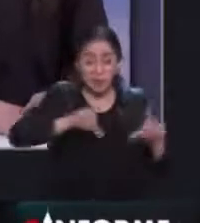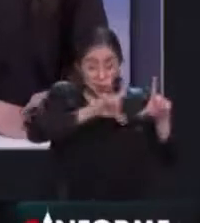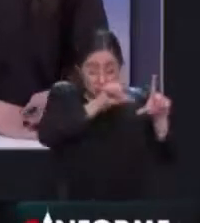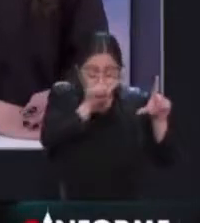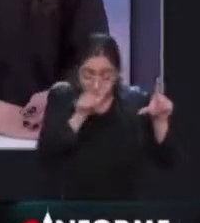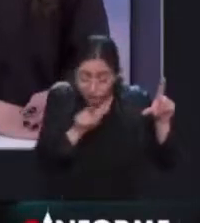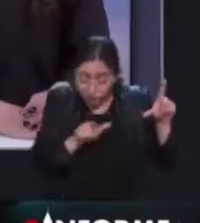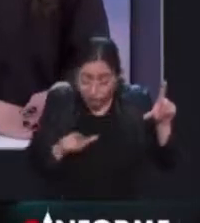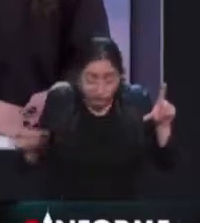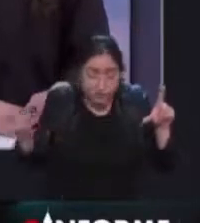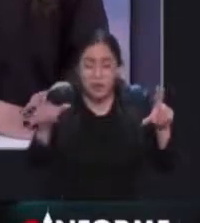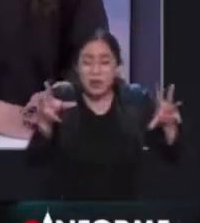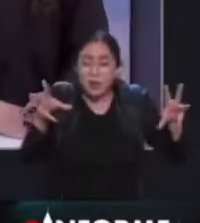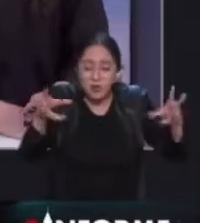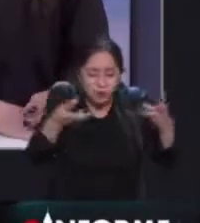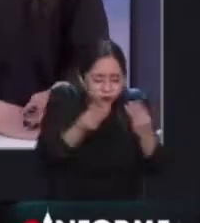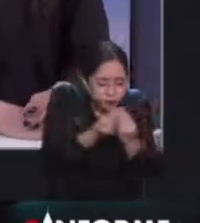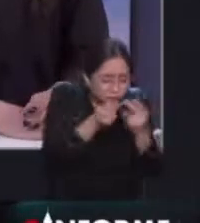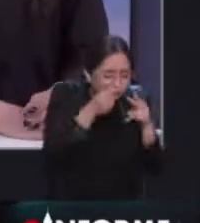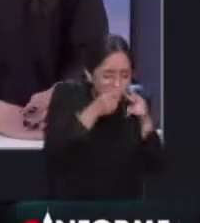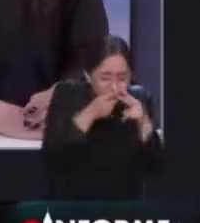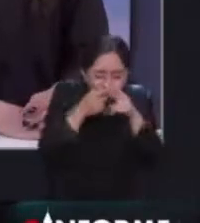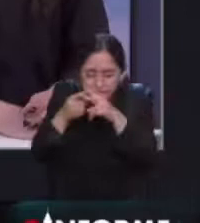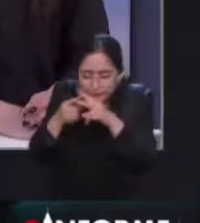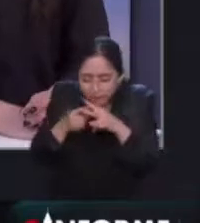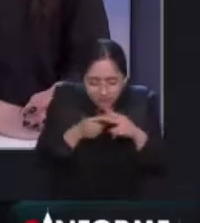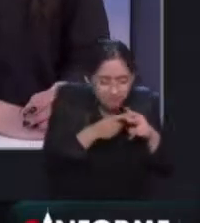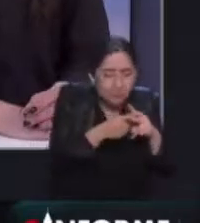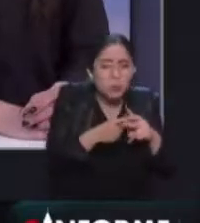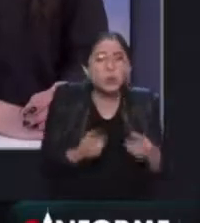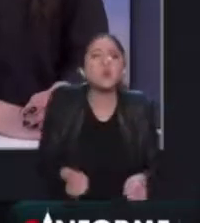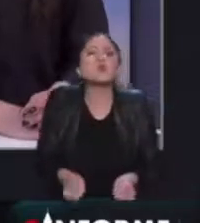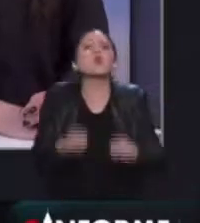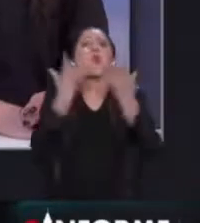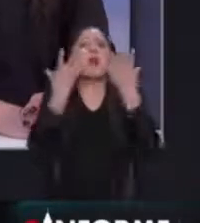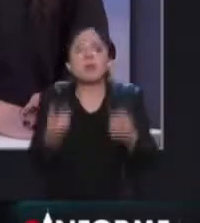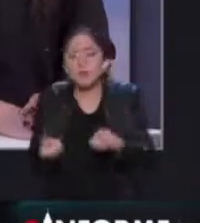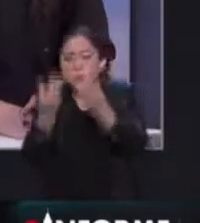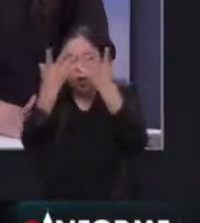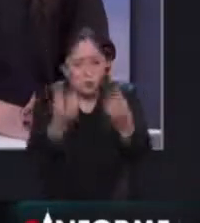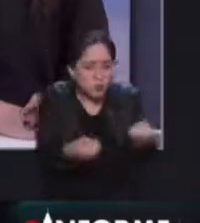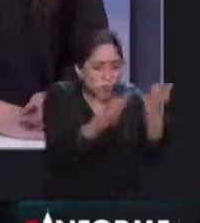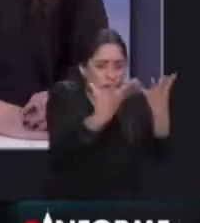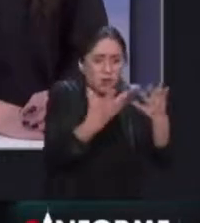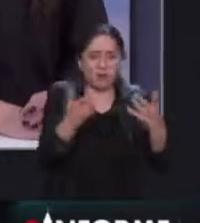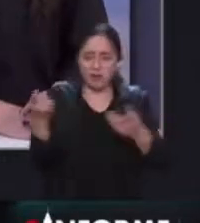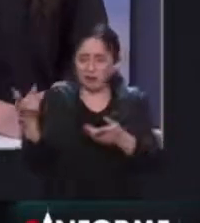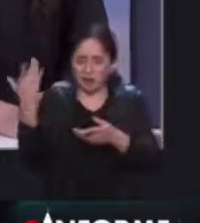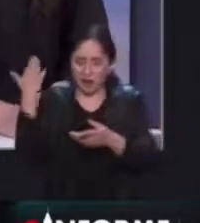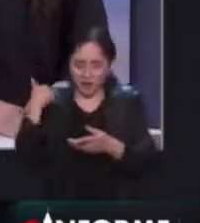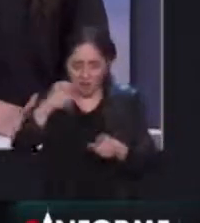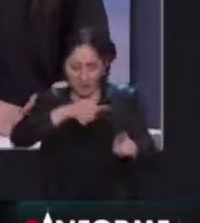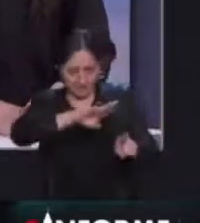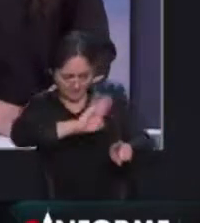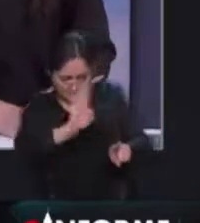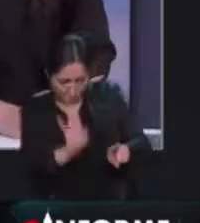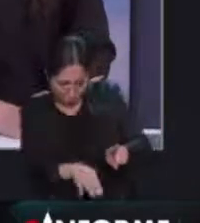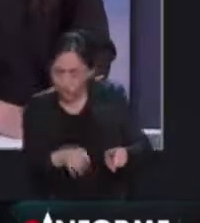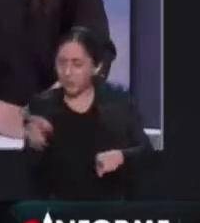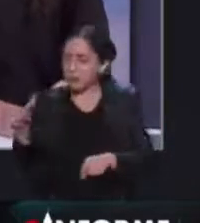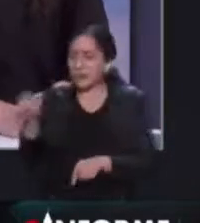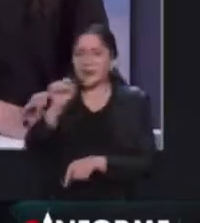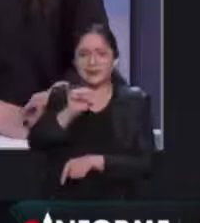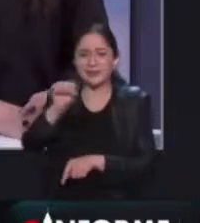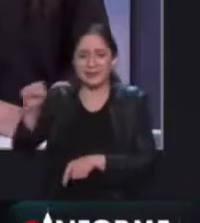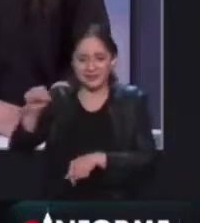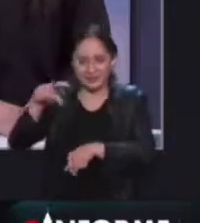dimensionemos cuántos fallecimientos se dieron a partir de cada uno de los certificados de defunción. Lo que hicimos